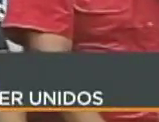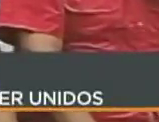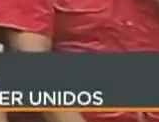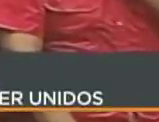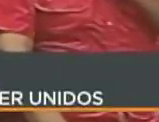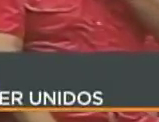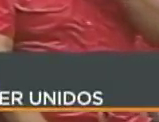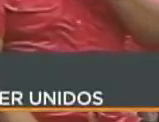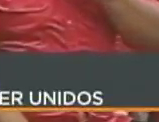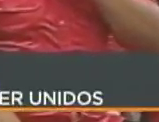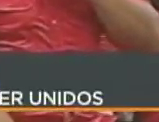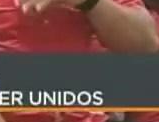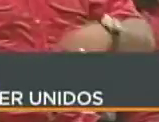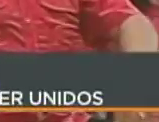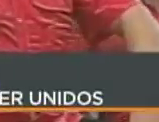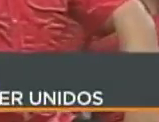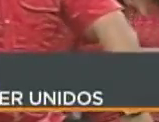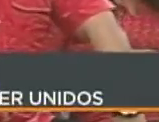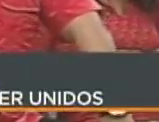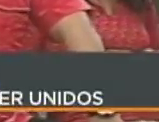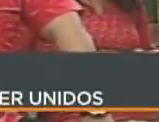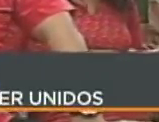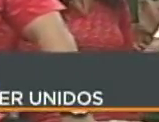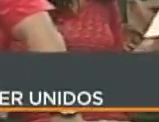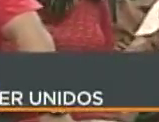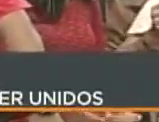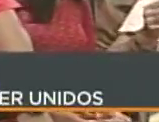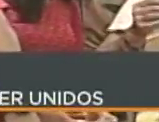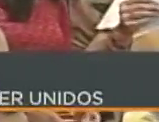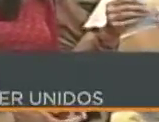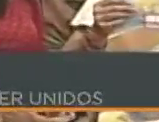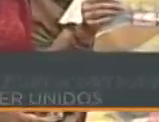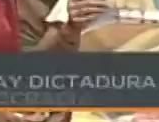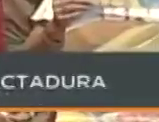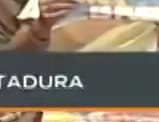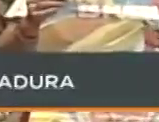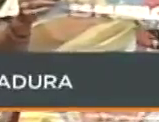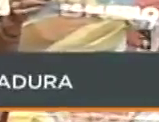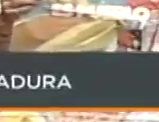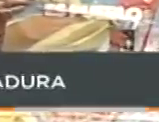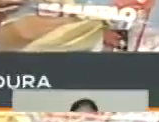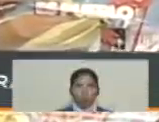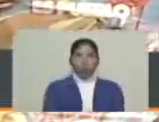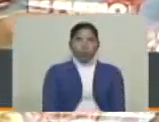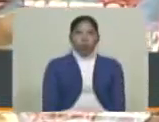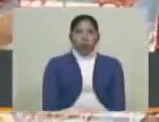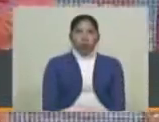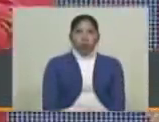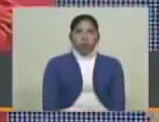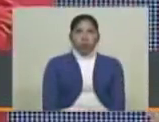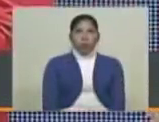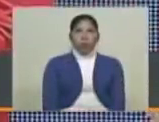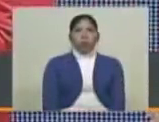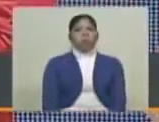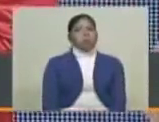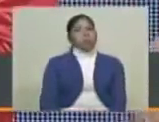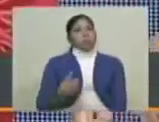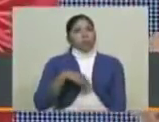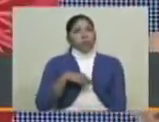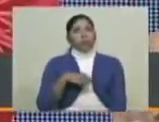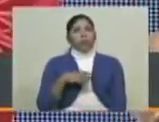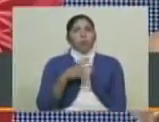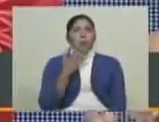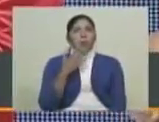primer indicio que tengamos de acciones de violencia a la derecha, nos van a encontrar en la calle defendiendo la revolución